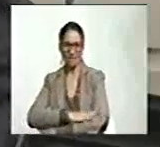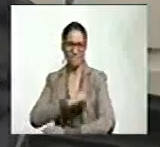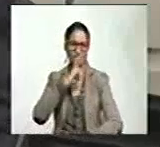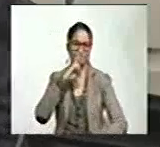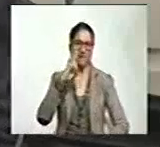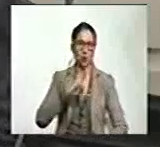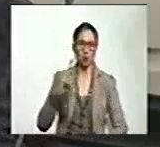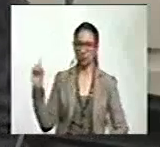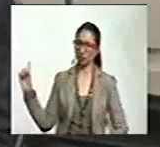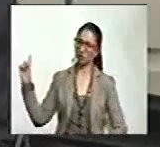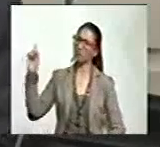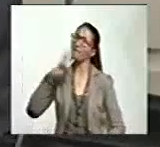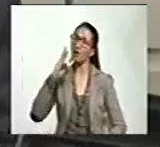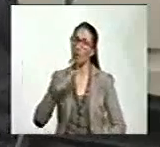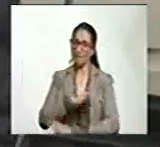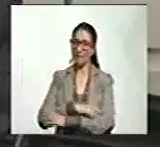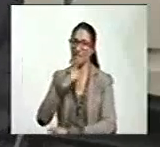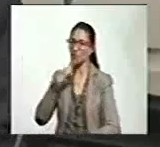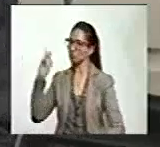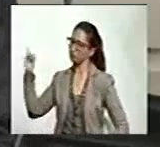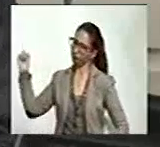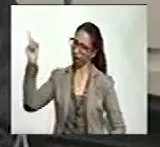en Argentina